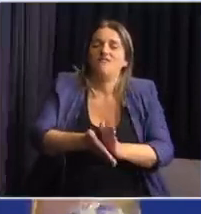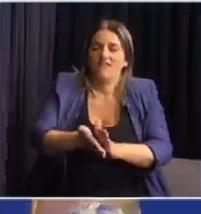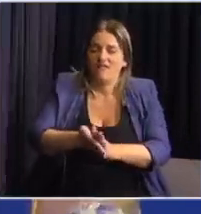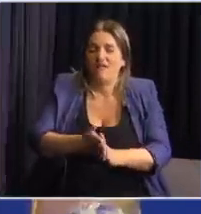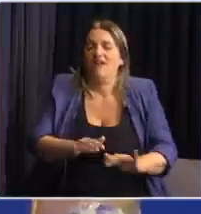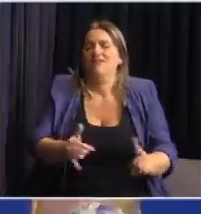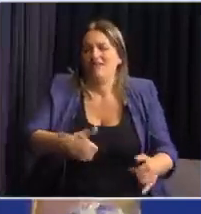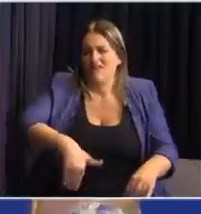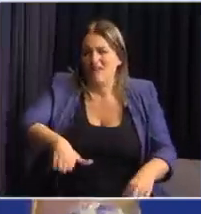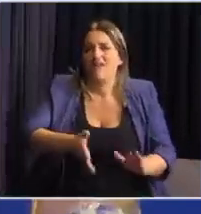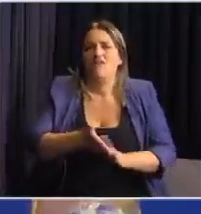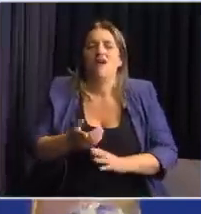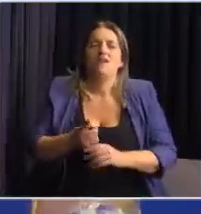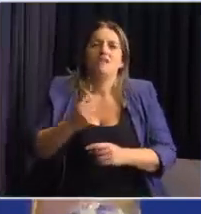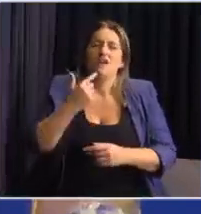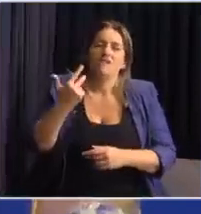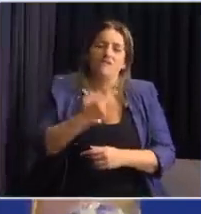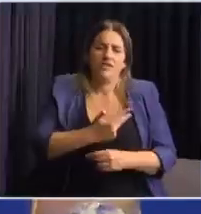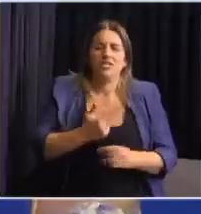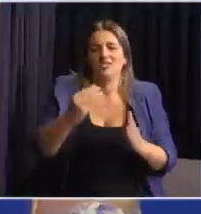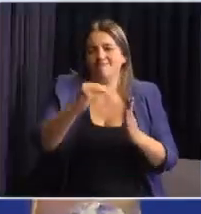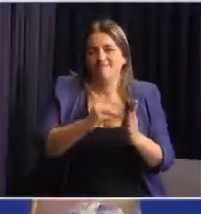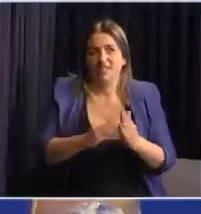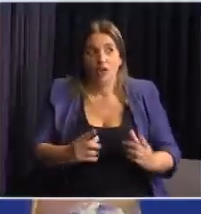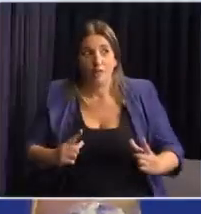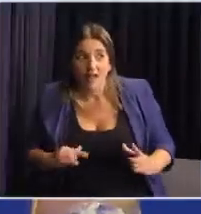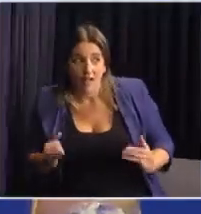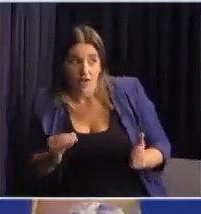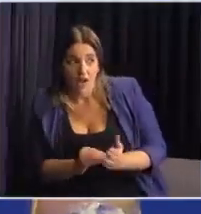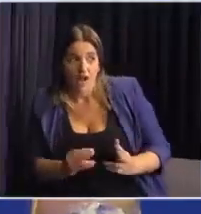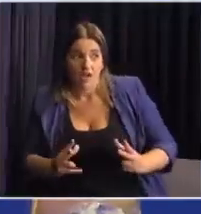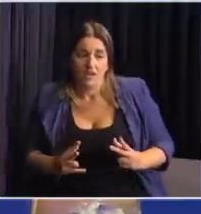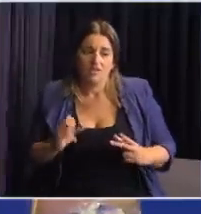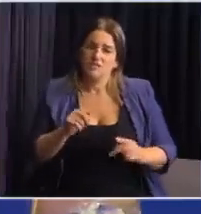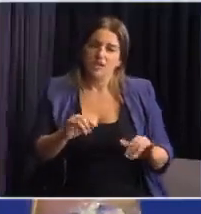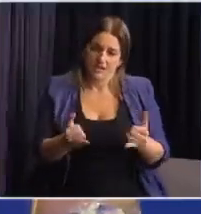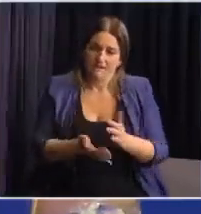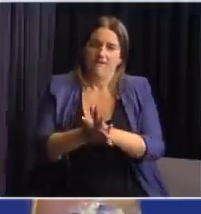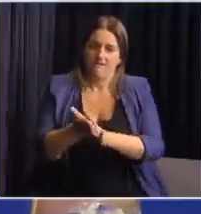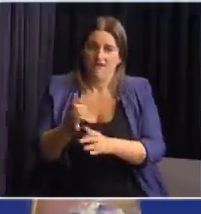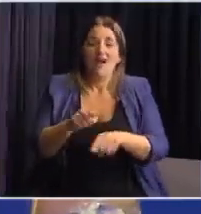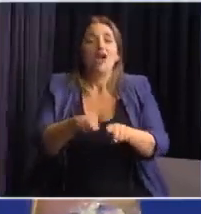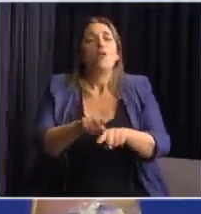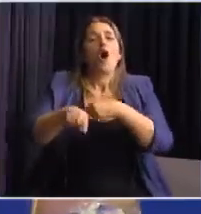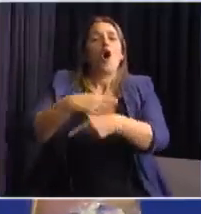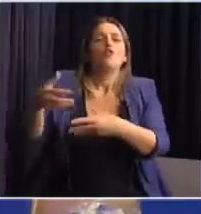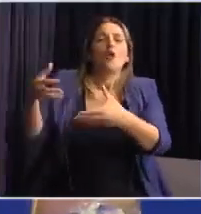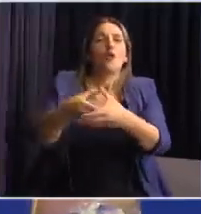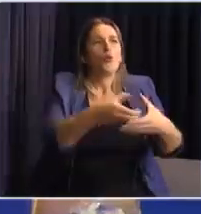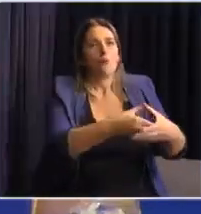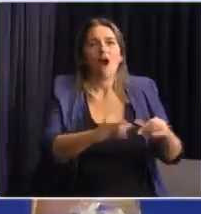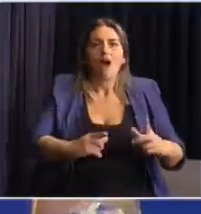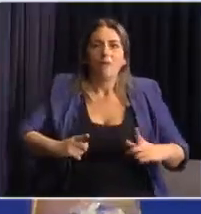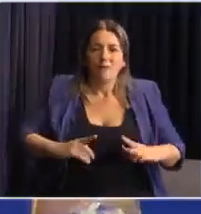próximamente vamos a estar asignando fecha a los que ya están agendados en cola de espera, así como pasó con otros grupos.